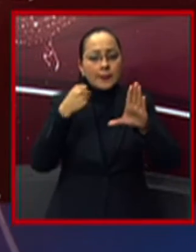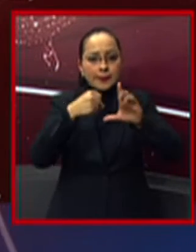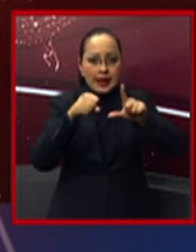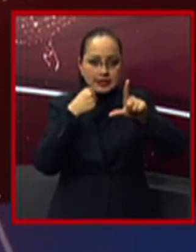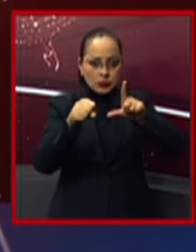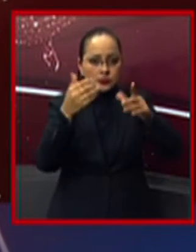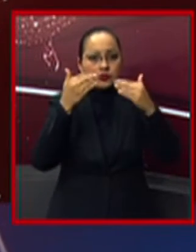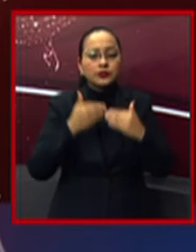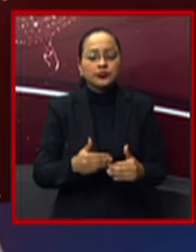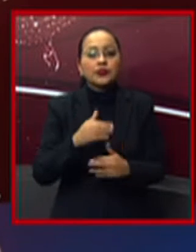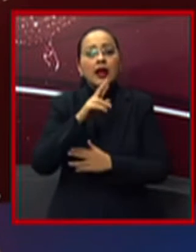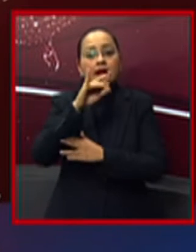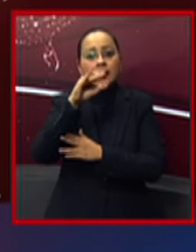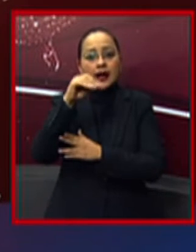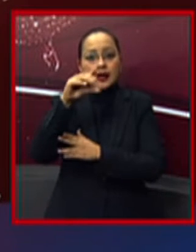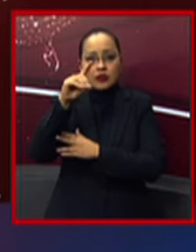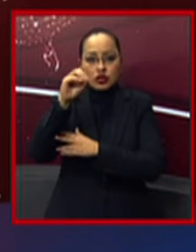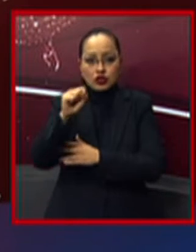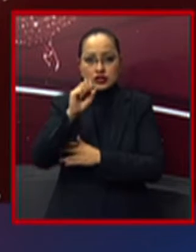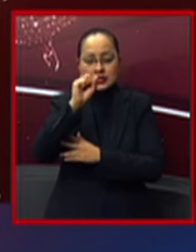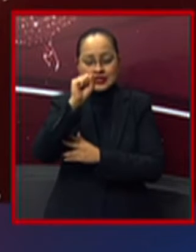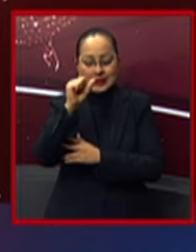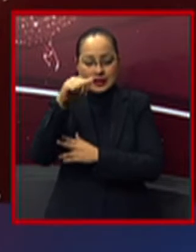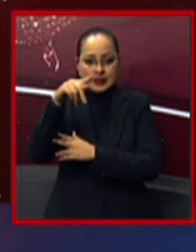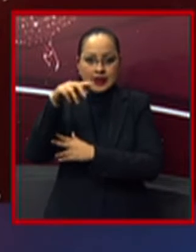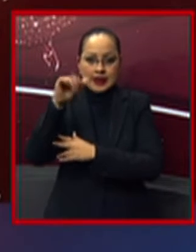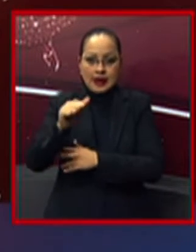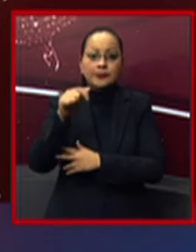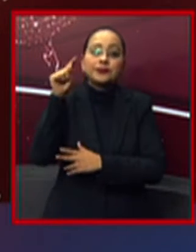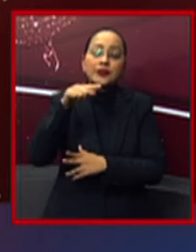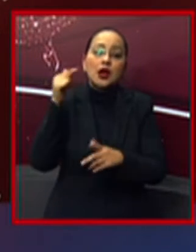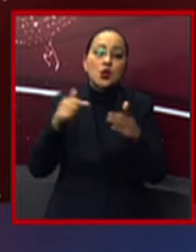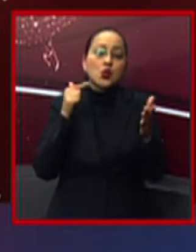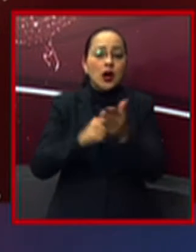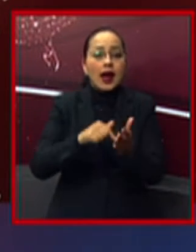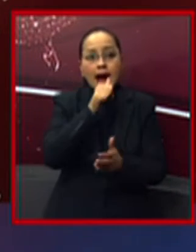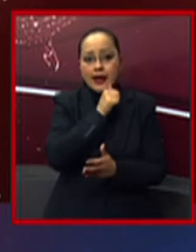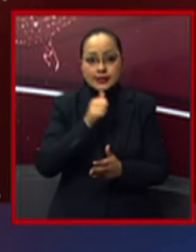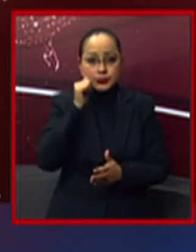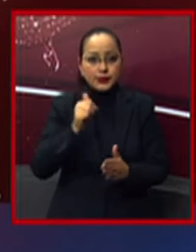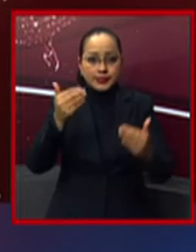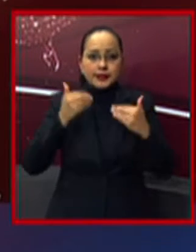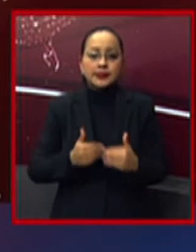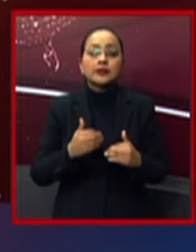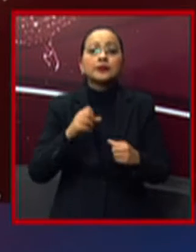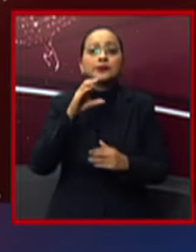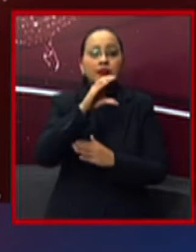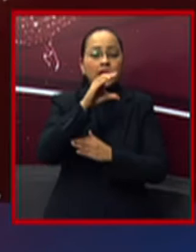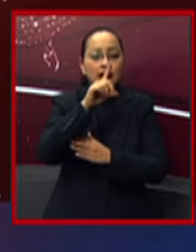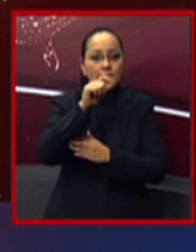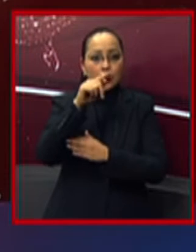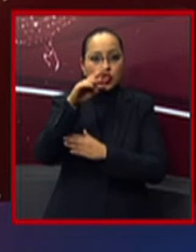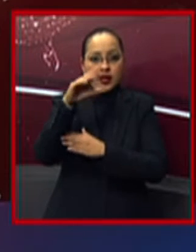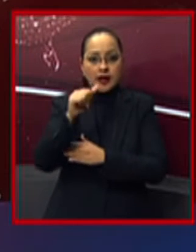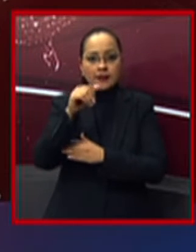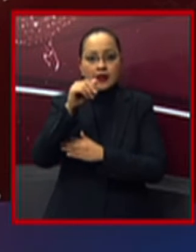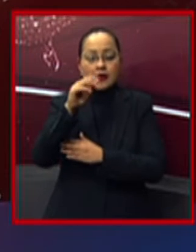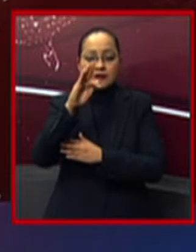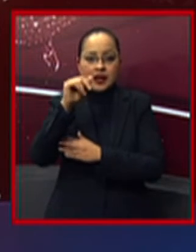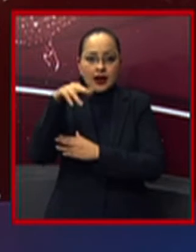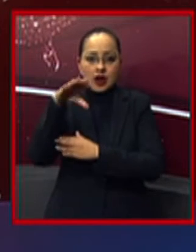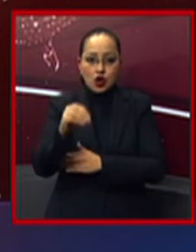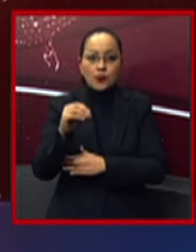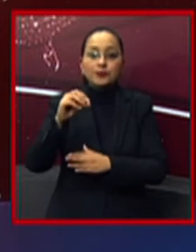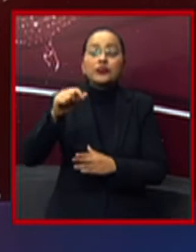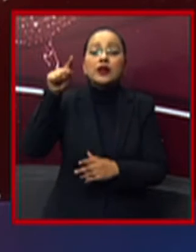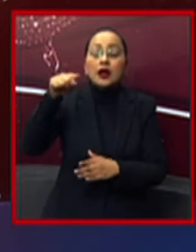Texas; Ricardo Santana Velázquez, cónsul en Nogales, Arizona; Claudia Franco Hijuelos,